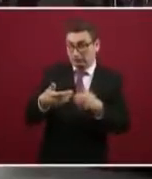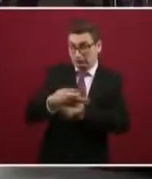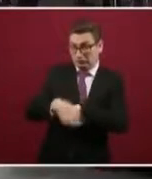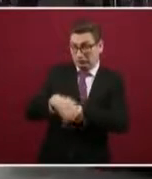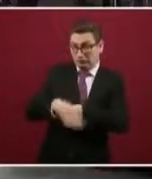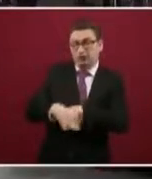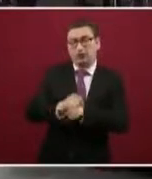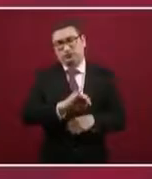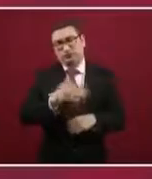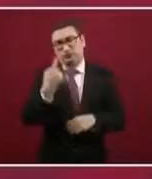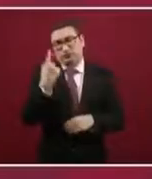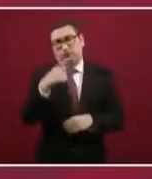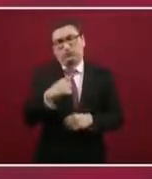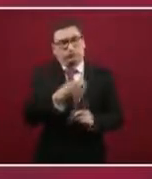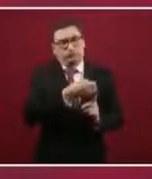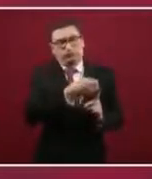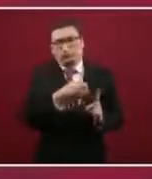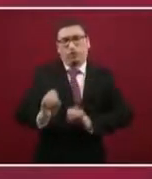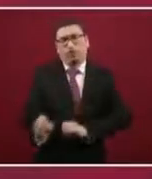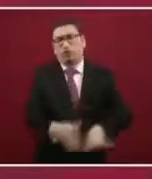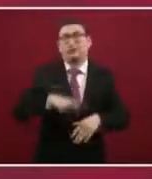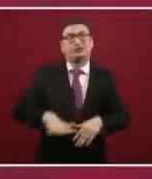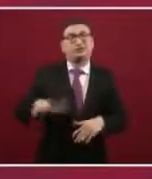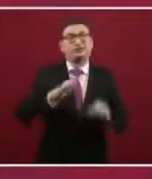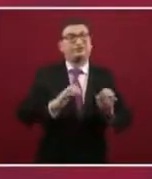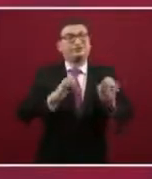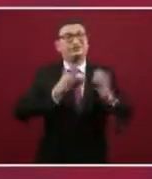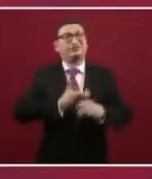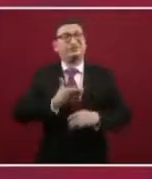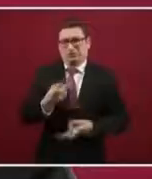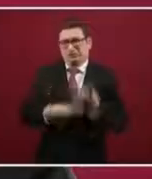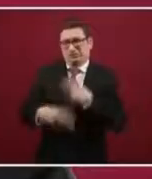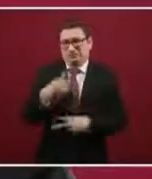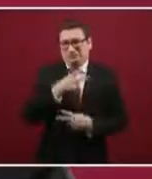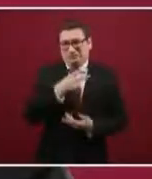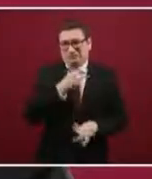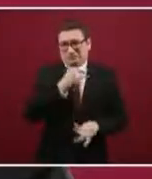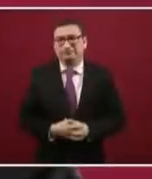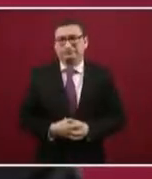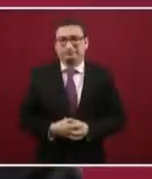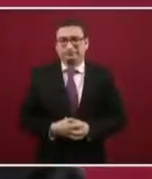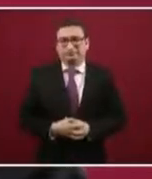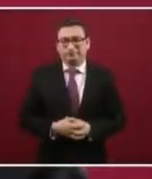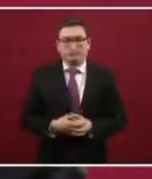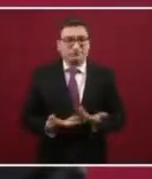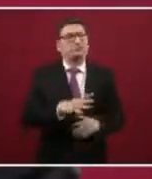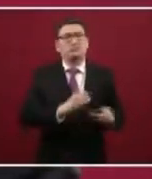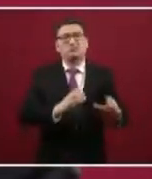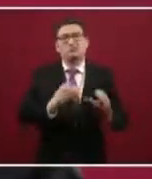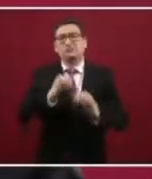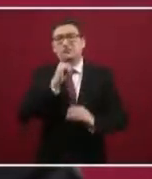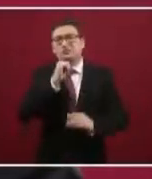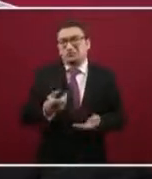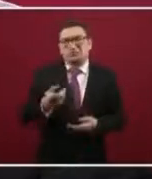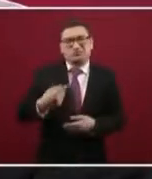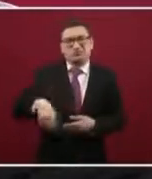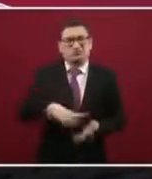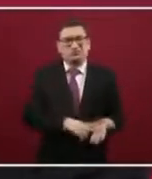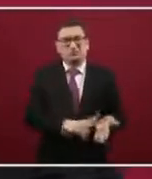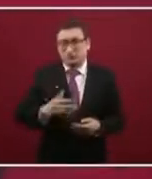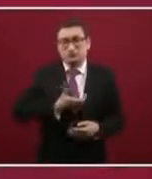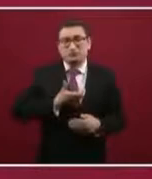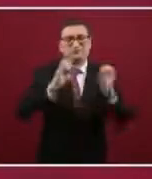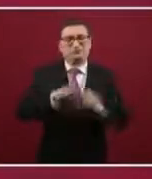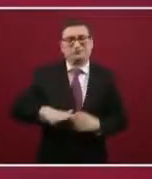para poner orden. Estaba abandonado el palacio. No venía nadie y no les importaba la situación